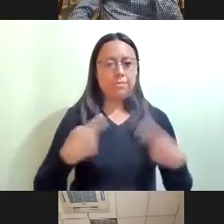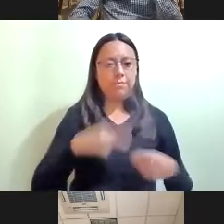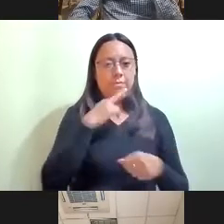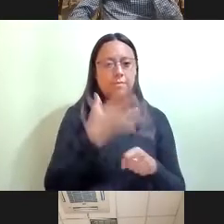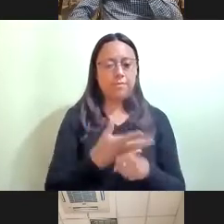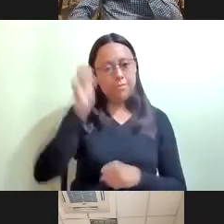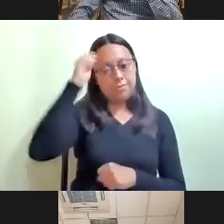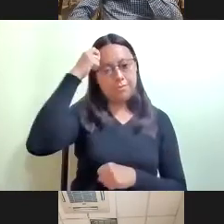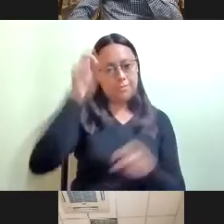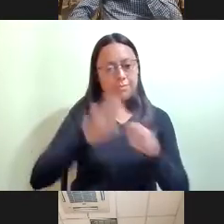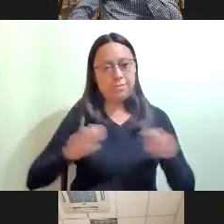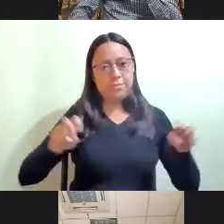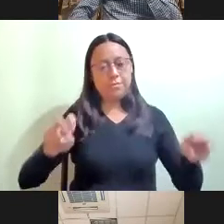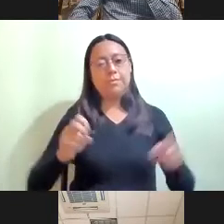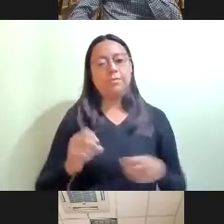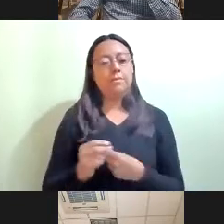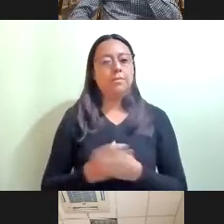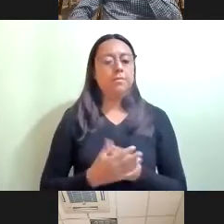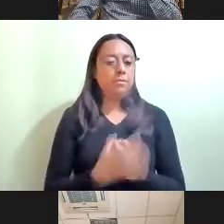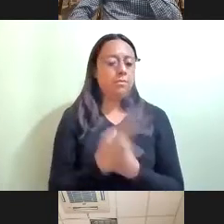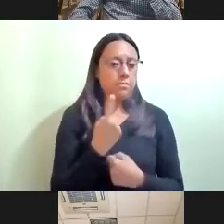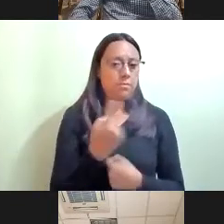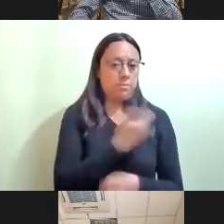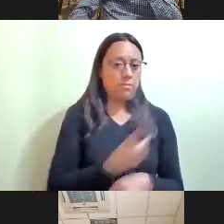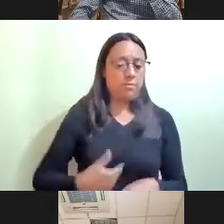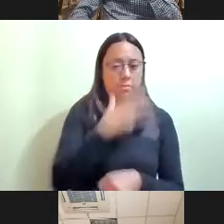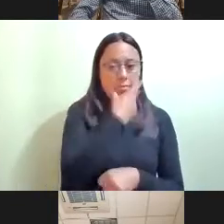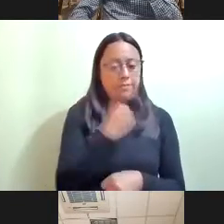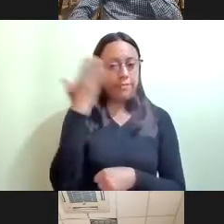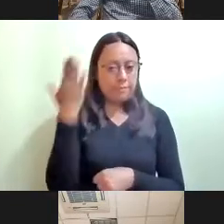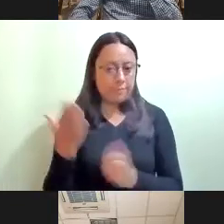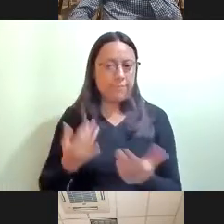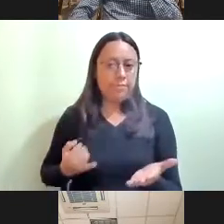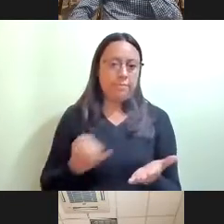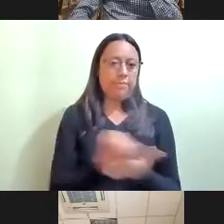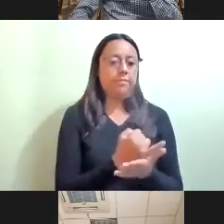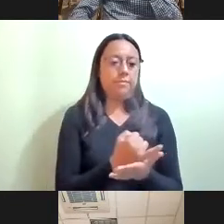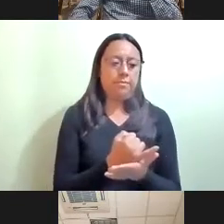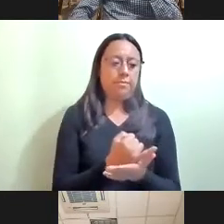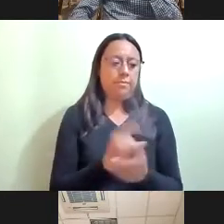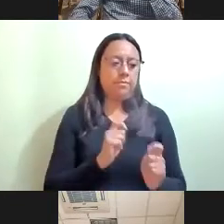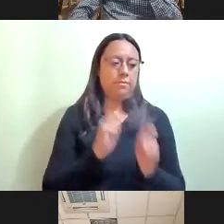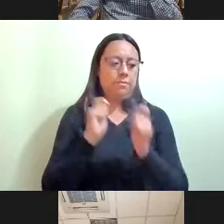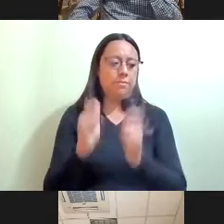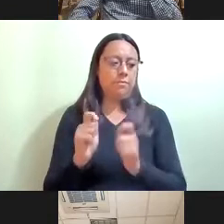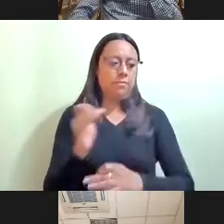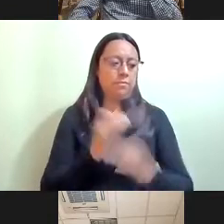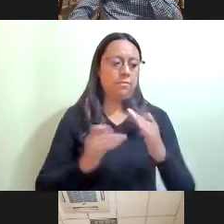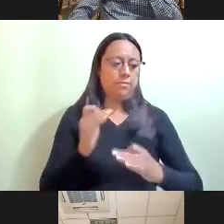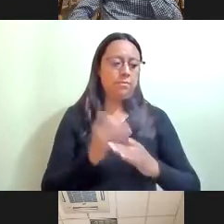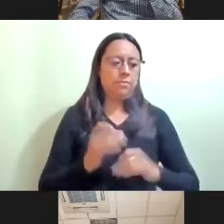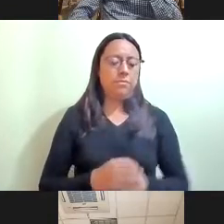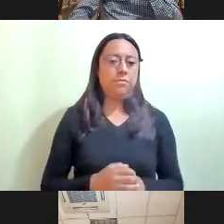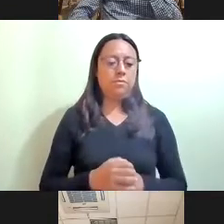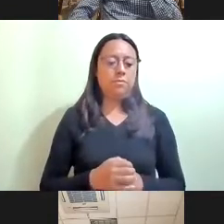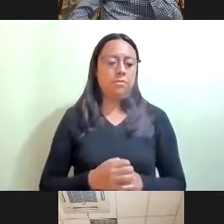en el sentido de que el presidente es el que determina el turno. Todavía no estamos aprobando el